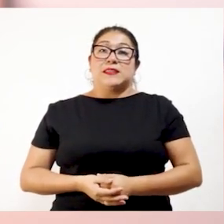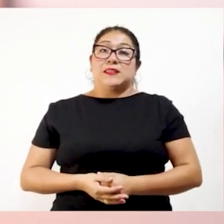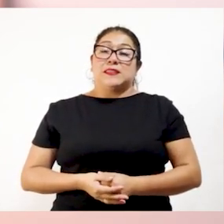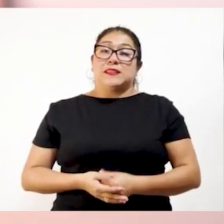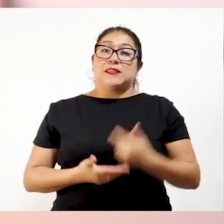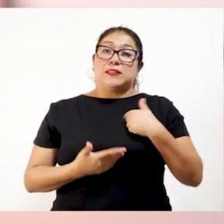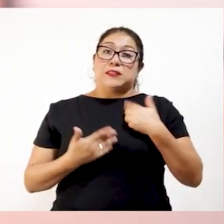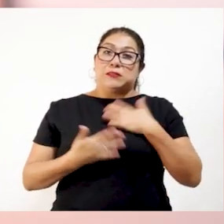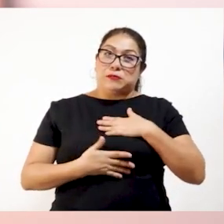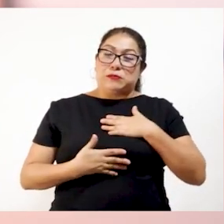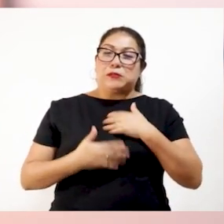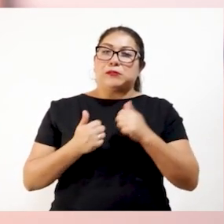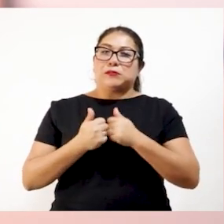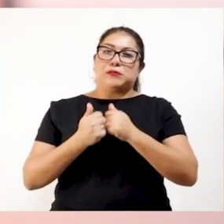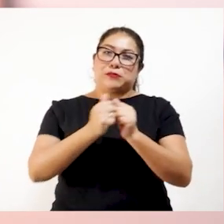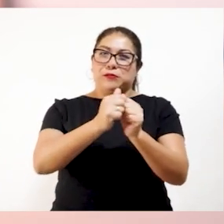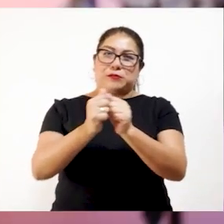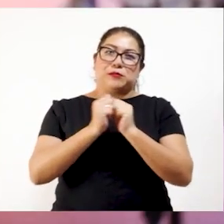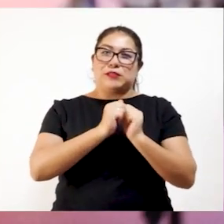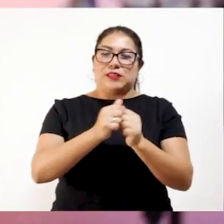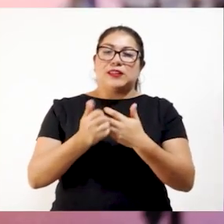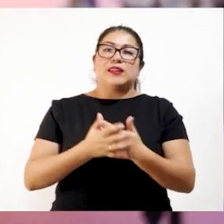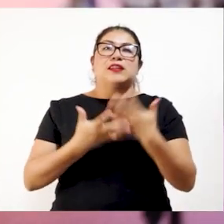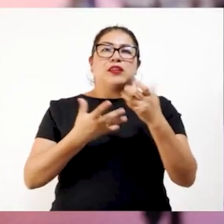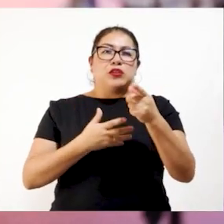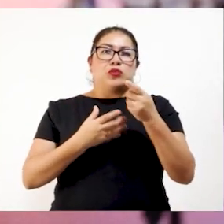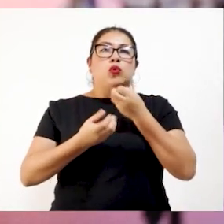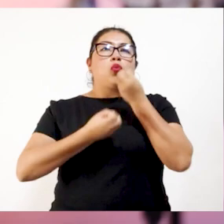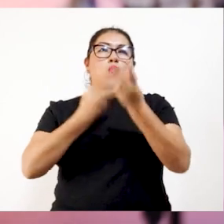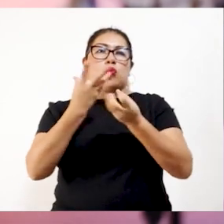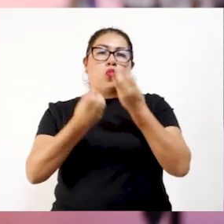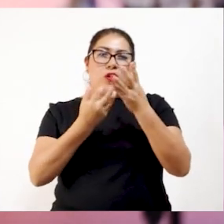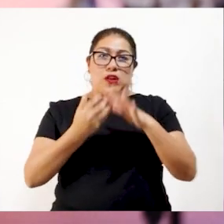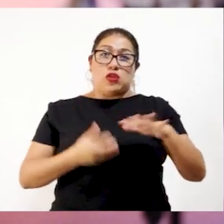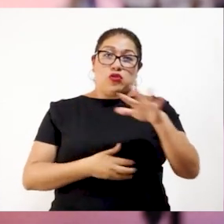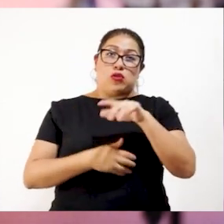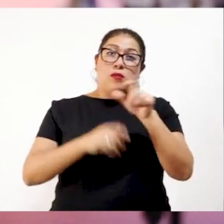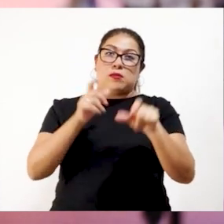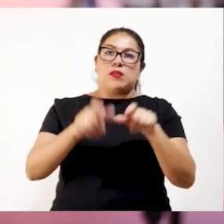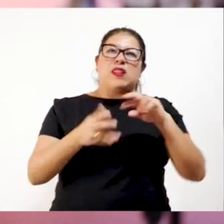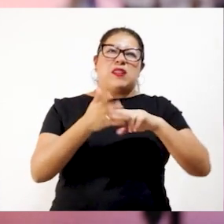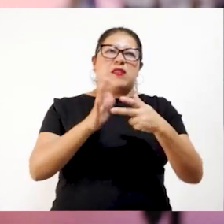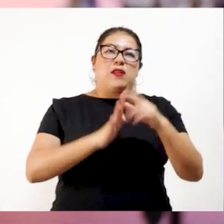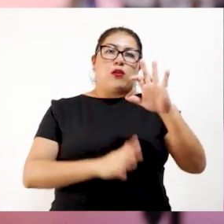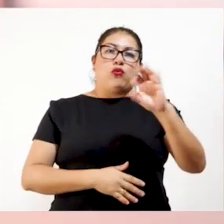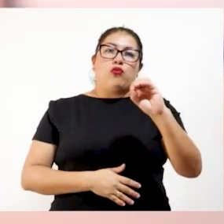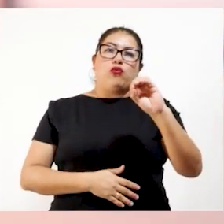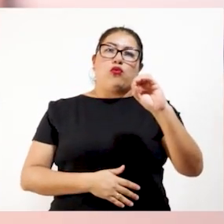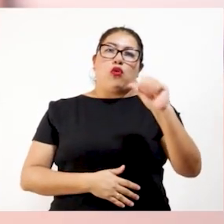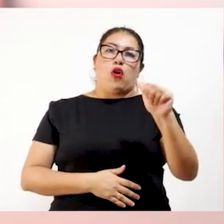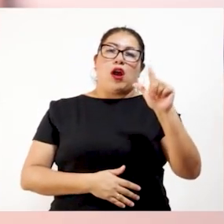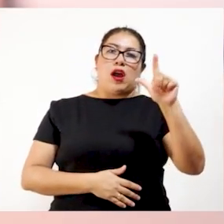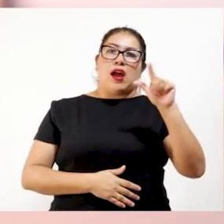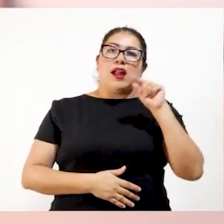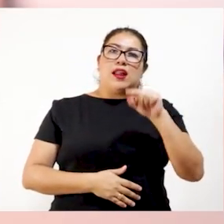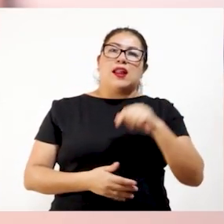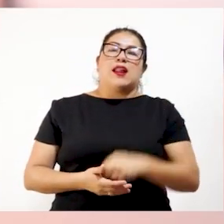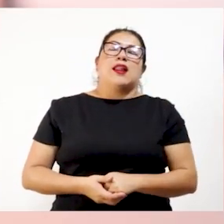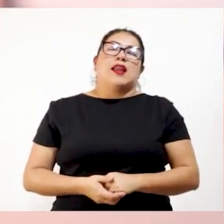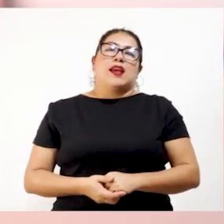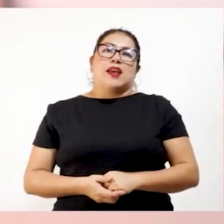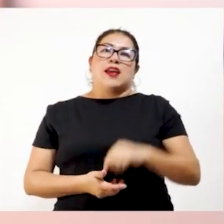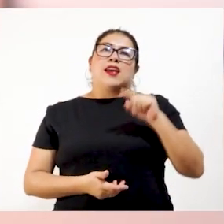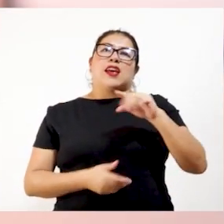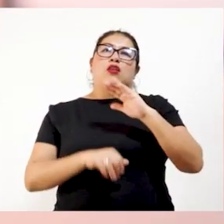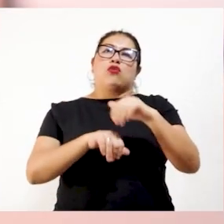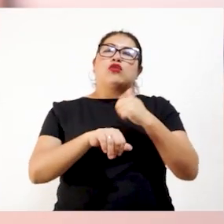me permiten que desde ya les tutee con todos vosotros. Quisiera que le cuentes a nuestro público qué cosa es FOAL. Bueno, la Fundación ONCE para la